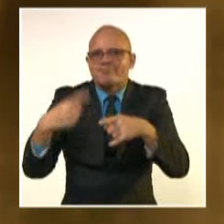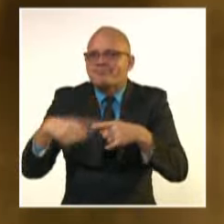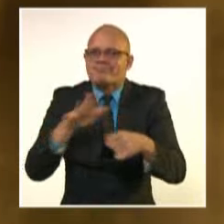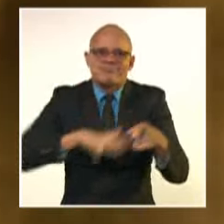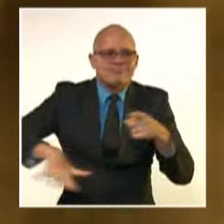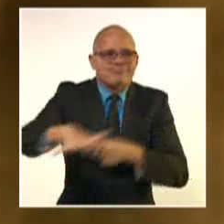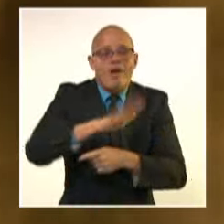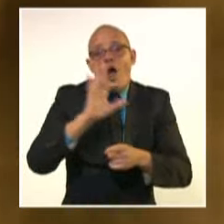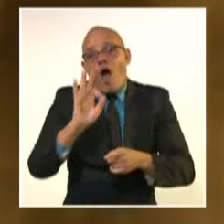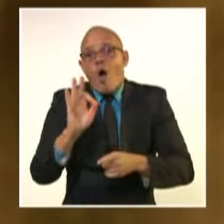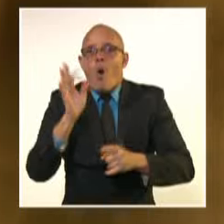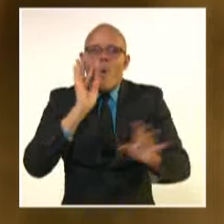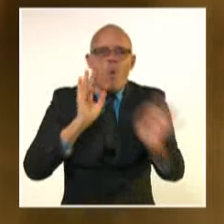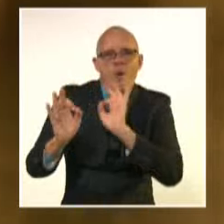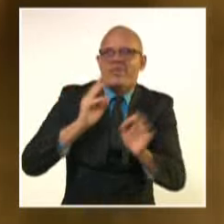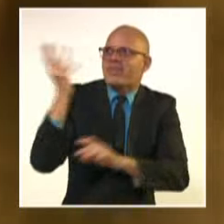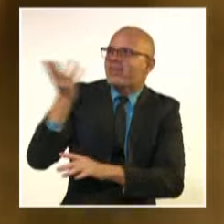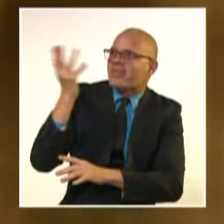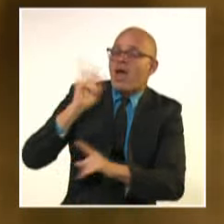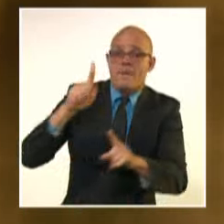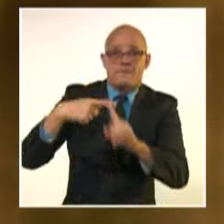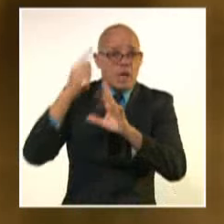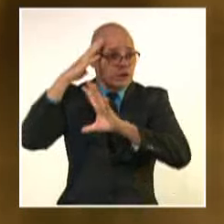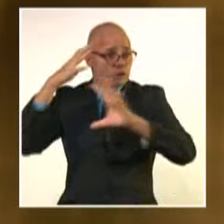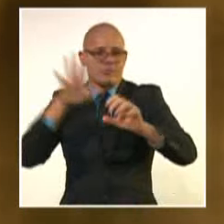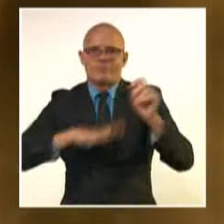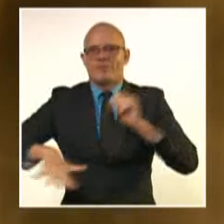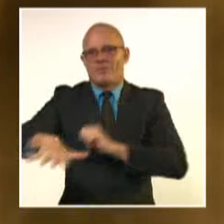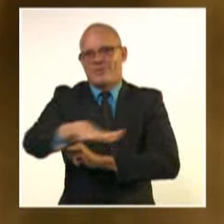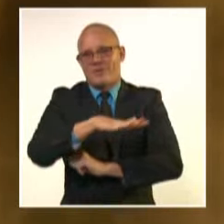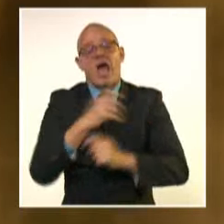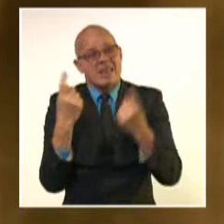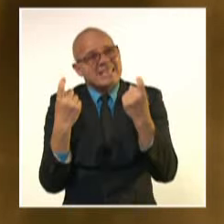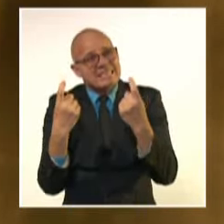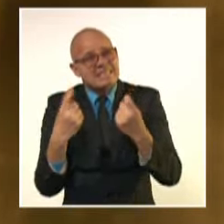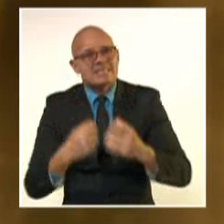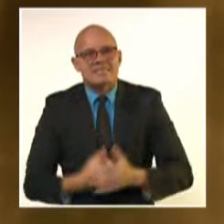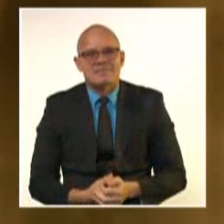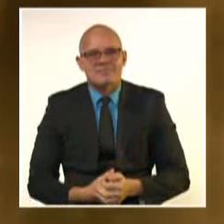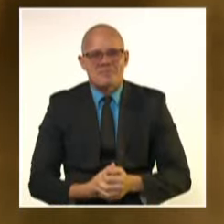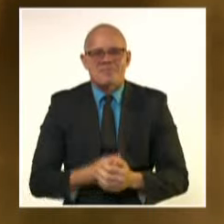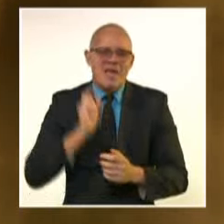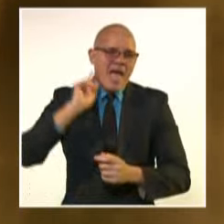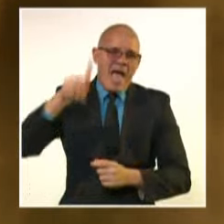para preservar ese talento, esa experiencia que tanto necesitamos. Que